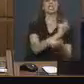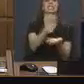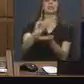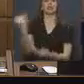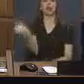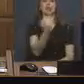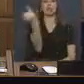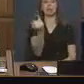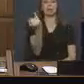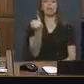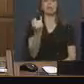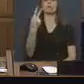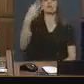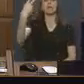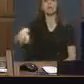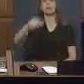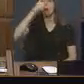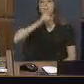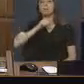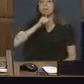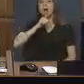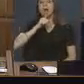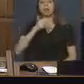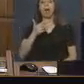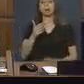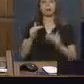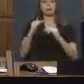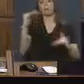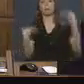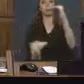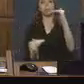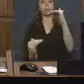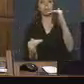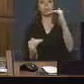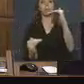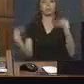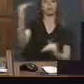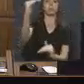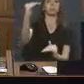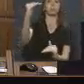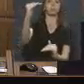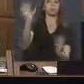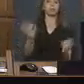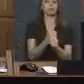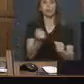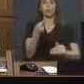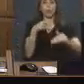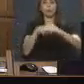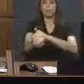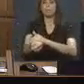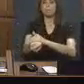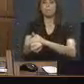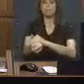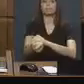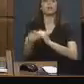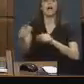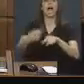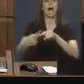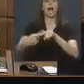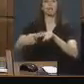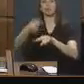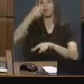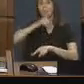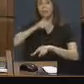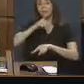perspectiva de la propiedad privada sobre la institución. Y lo que impide intervenir necesariamente contra abusos privados a favor de un